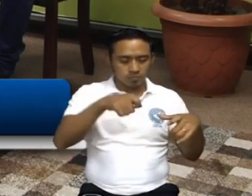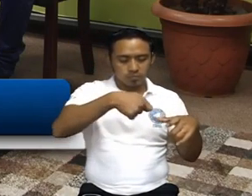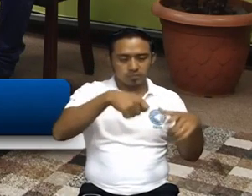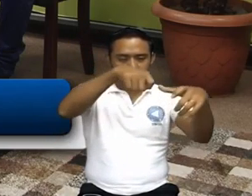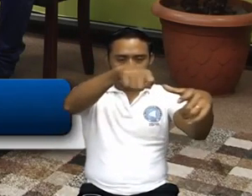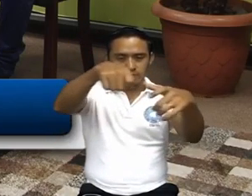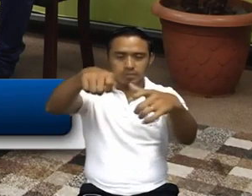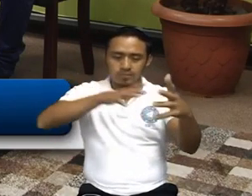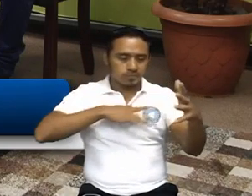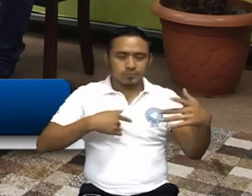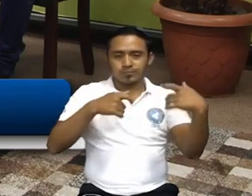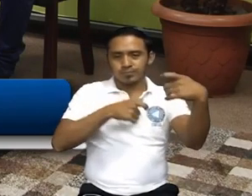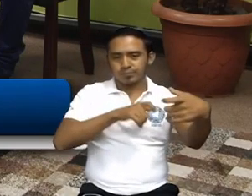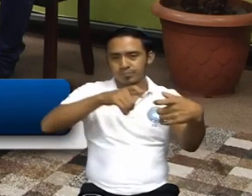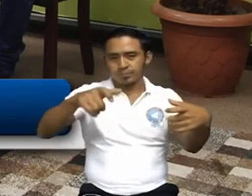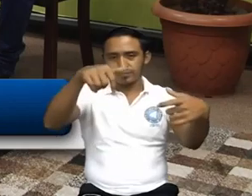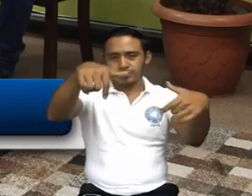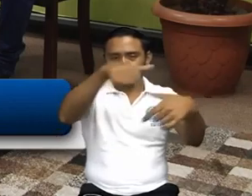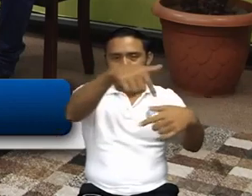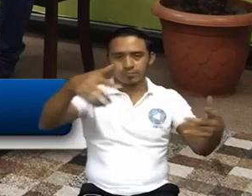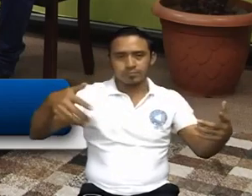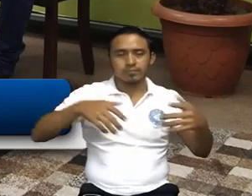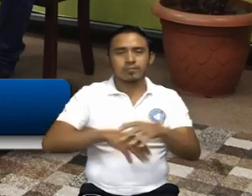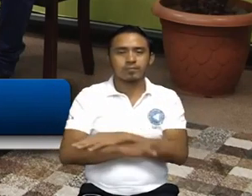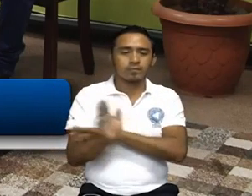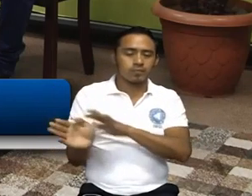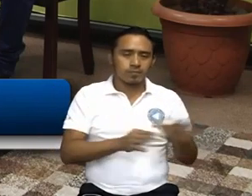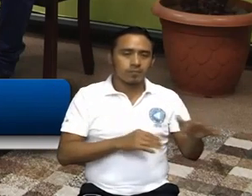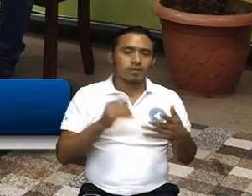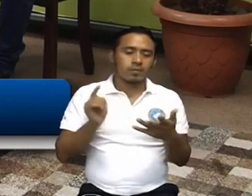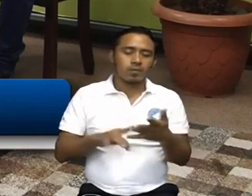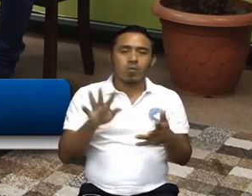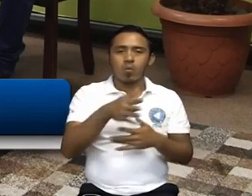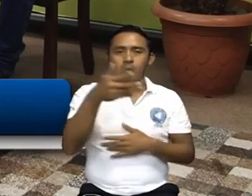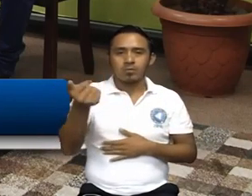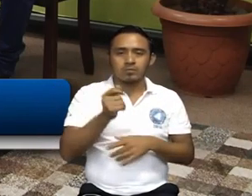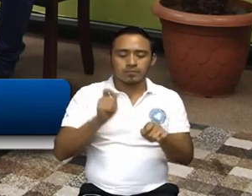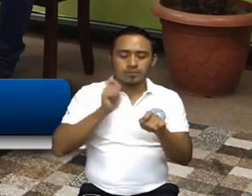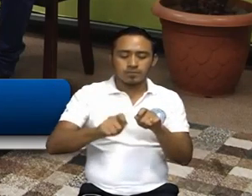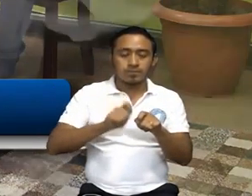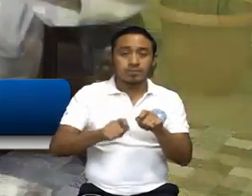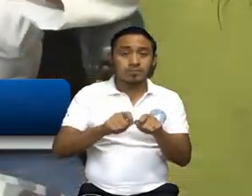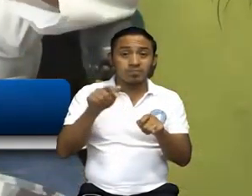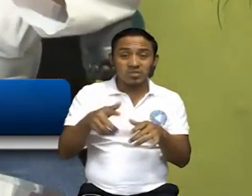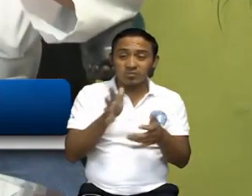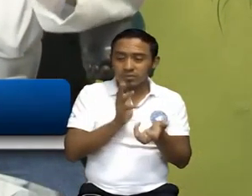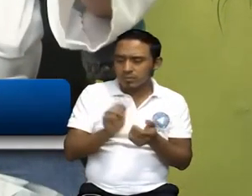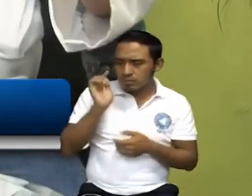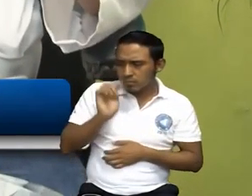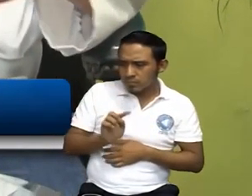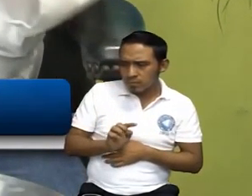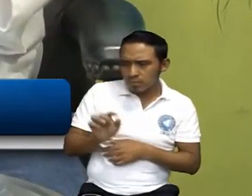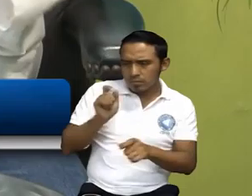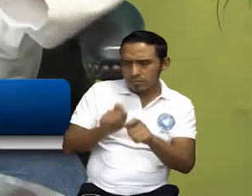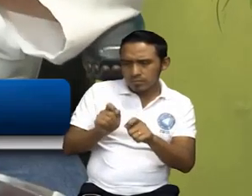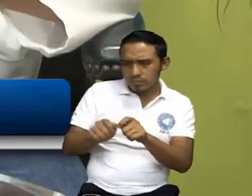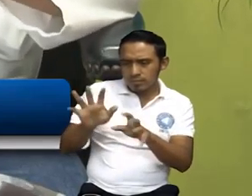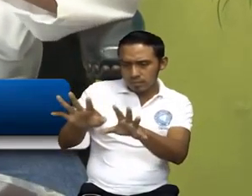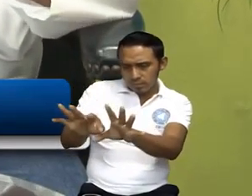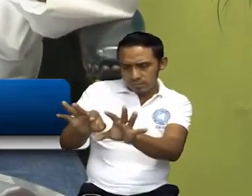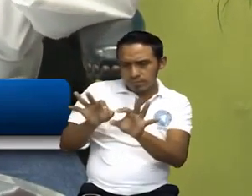recipiente y tener ese tipo de accidente. La otra cosa es los fósforos. Los niños muchos juegan, miran que los fósforos están ahí en la